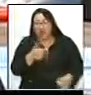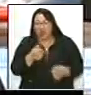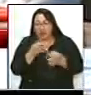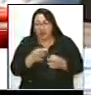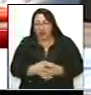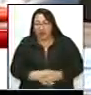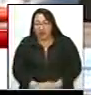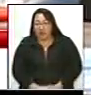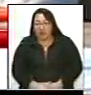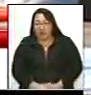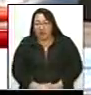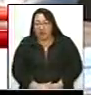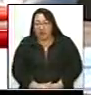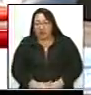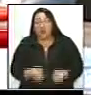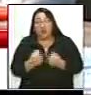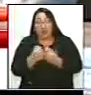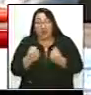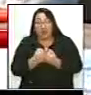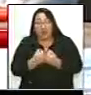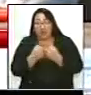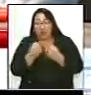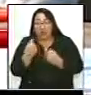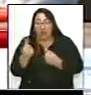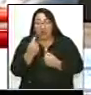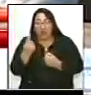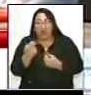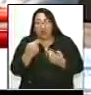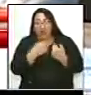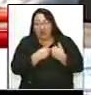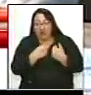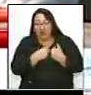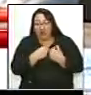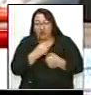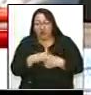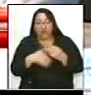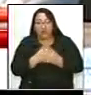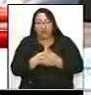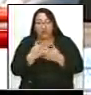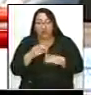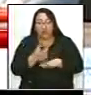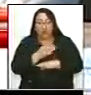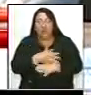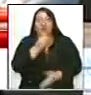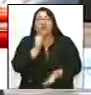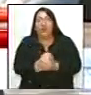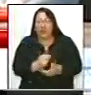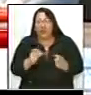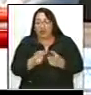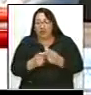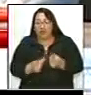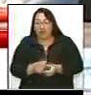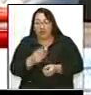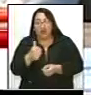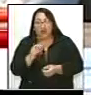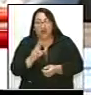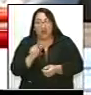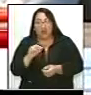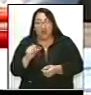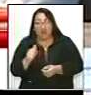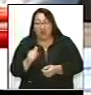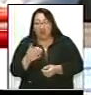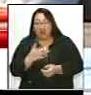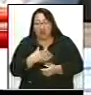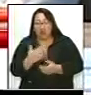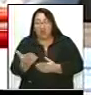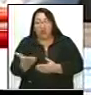verdad. Se pelearon. Y como el único representante que todos habían acreditado era el congresista Arana, yo